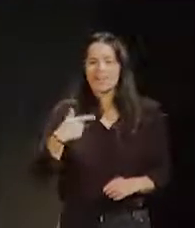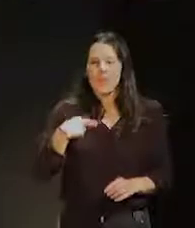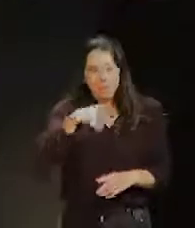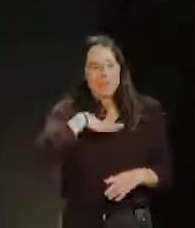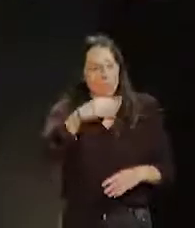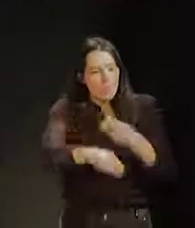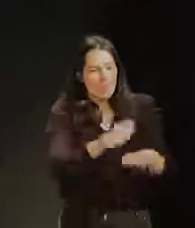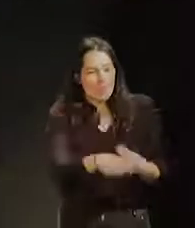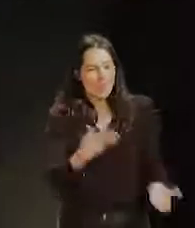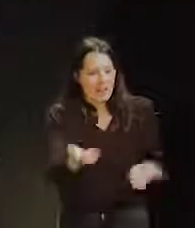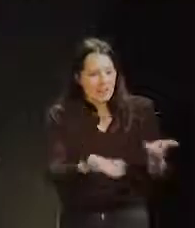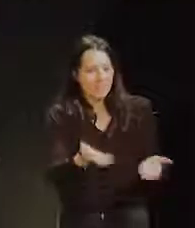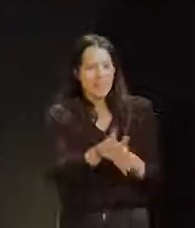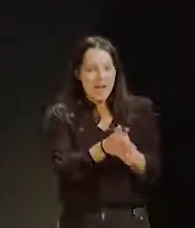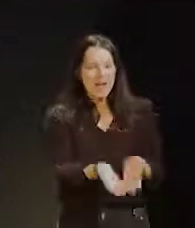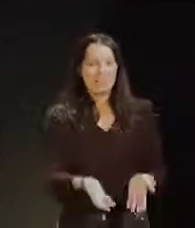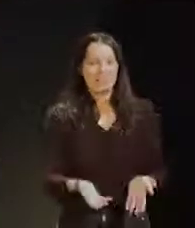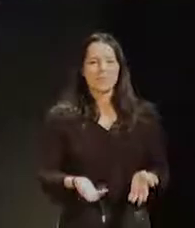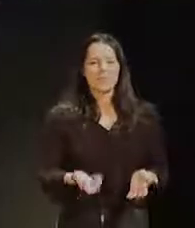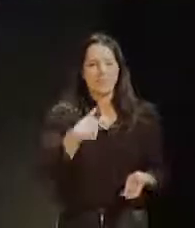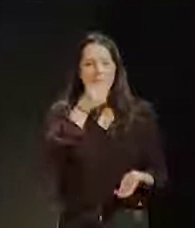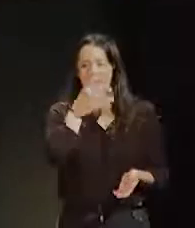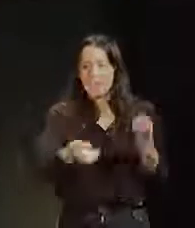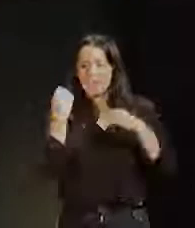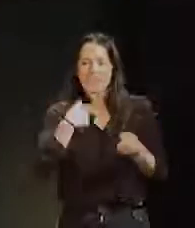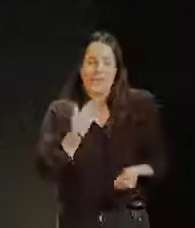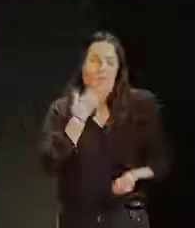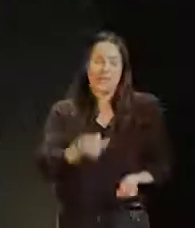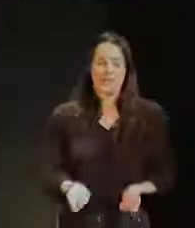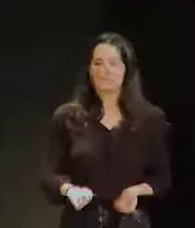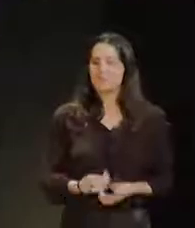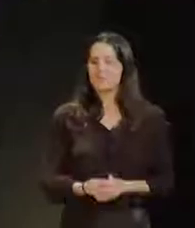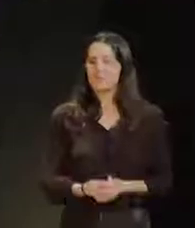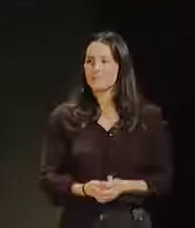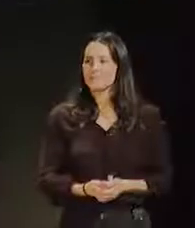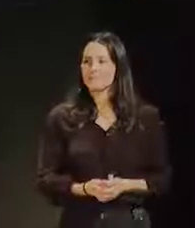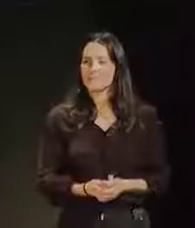hacerlo, tú estás guay, tú eres una buena actriz, y por eso, wow, me gustaba.